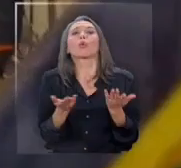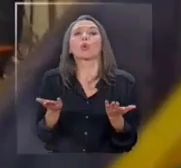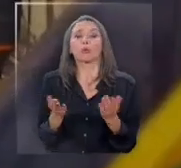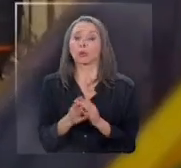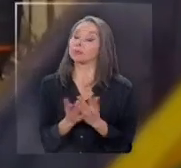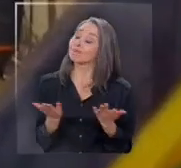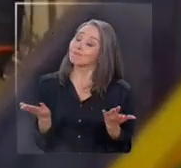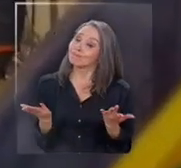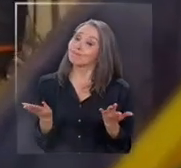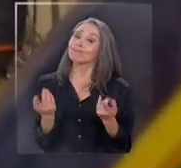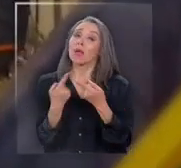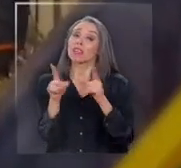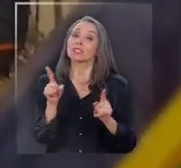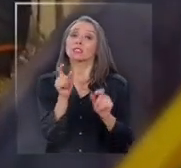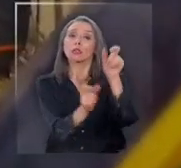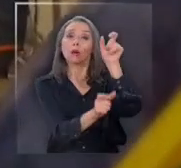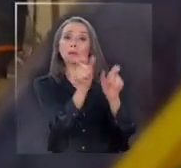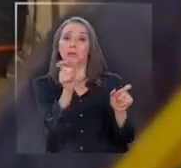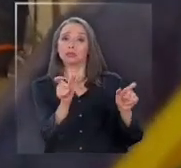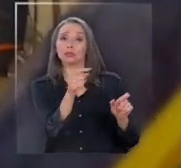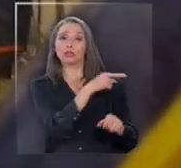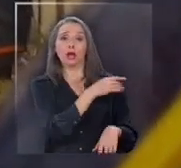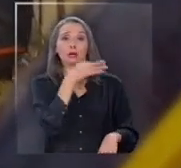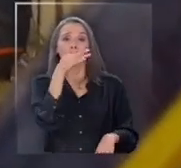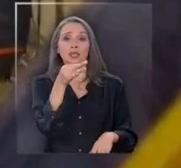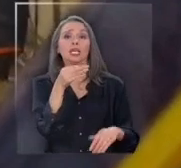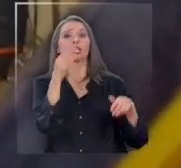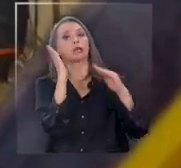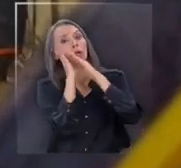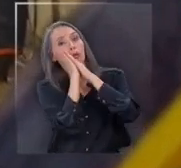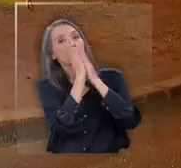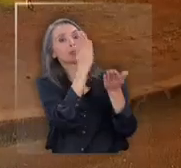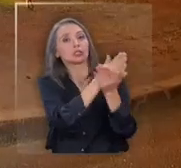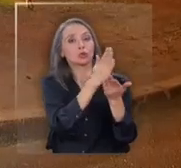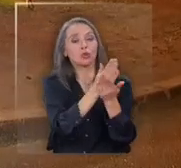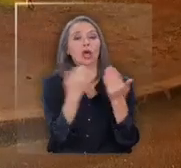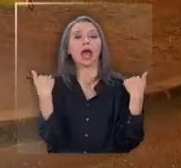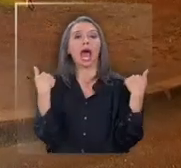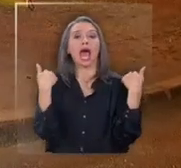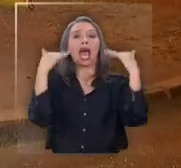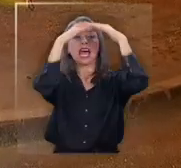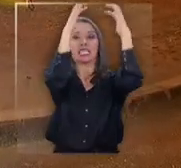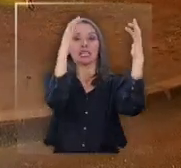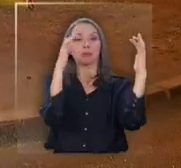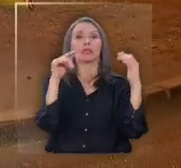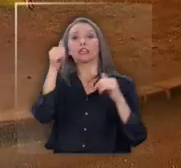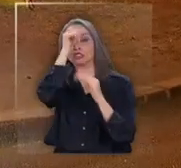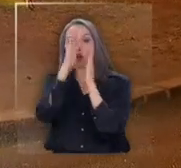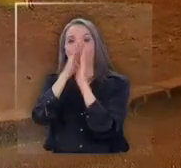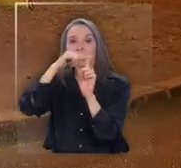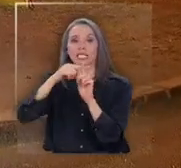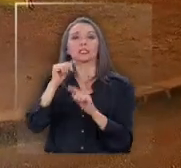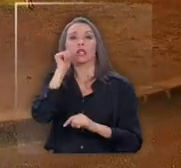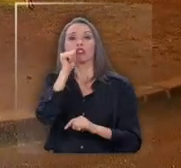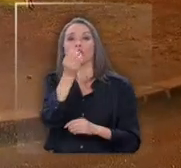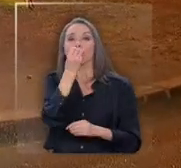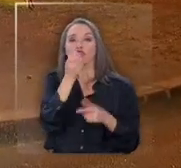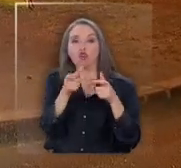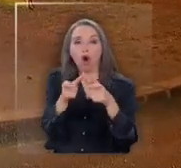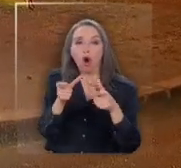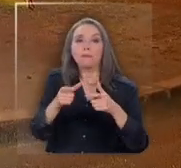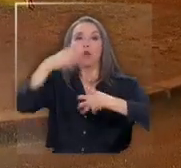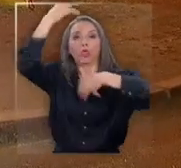es muy distinta hay personas que como usted dice en colegio en gimnasio acá mismo en la parroquia tenían muchas comidas todos los días muy bien